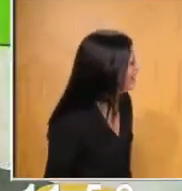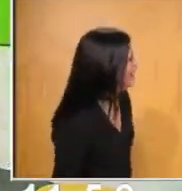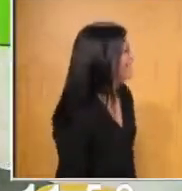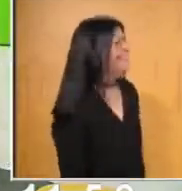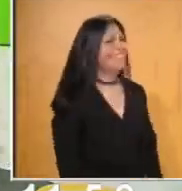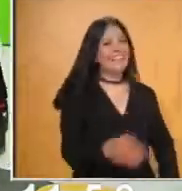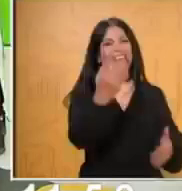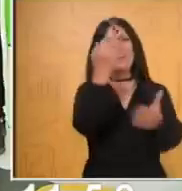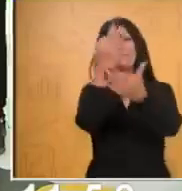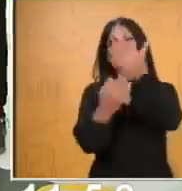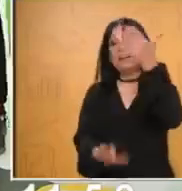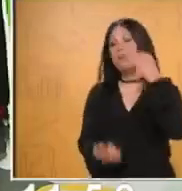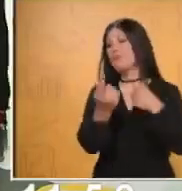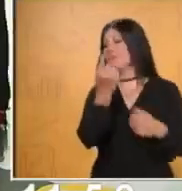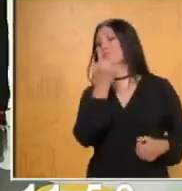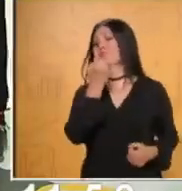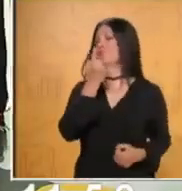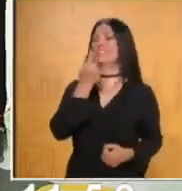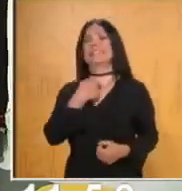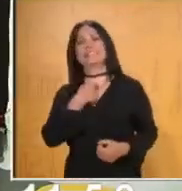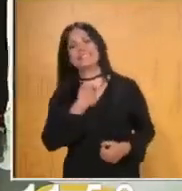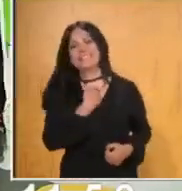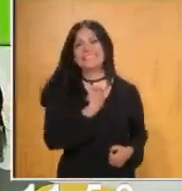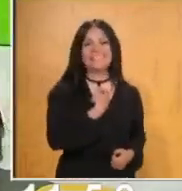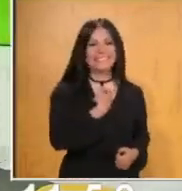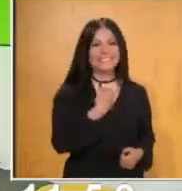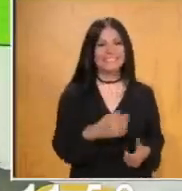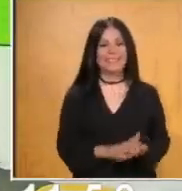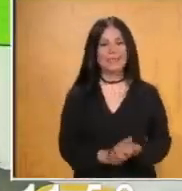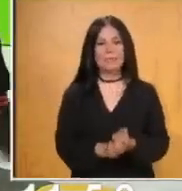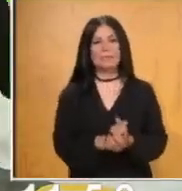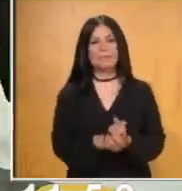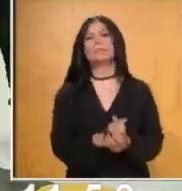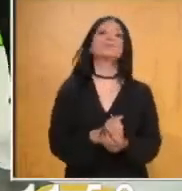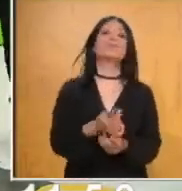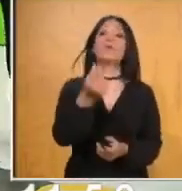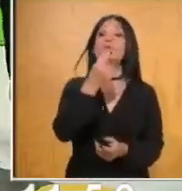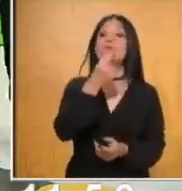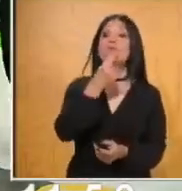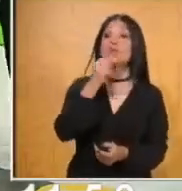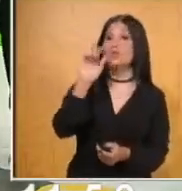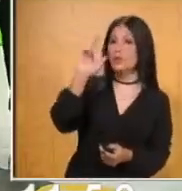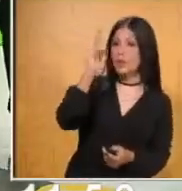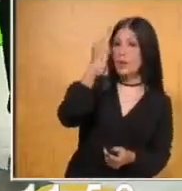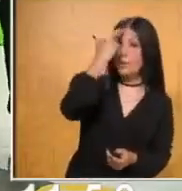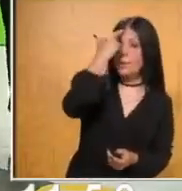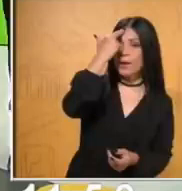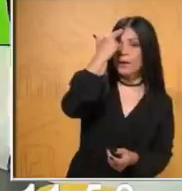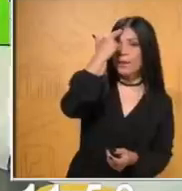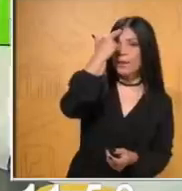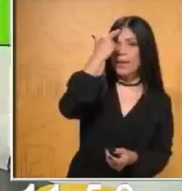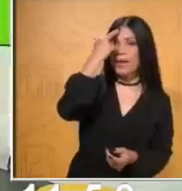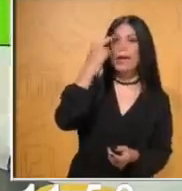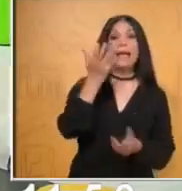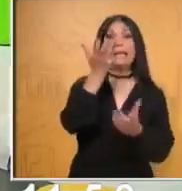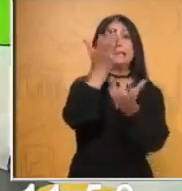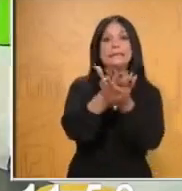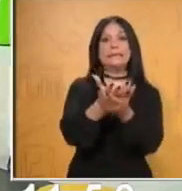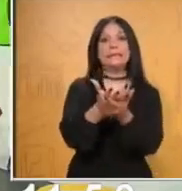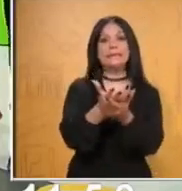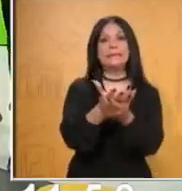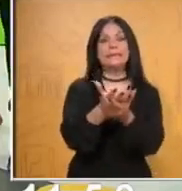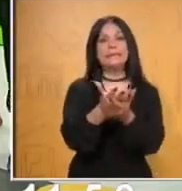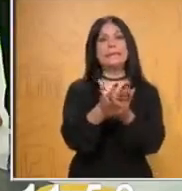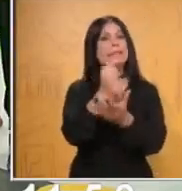Estoy haciendo ahí una coordinación con la maestra. Ahora sí, niños, recordemos que las pausas activas se tienen que